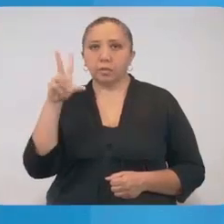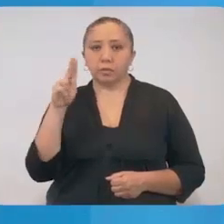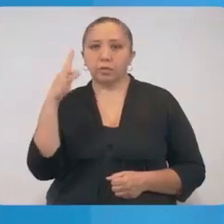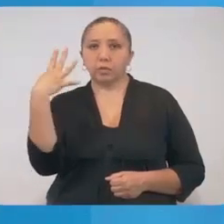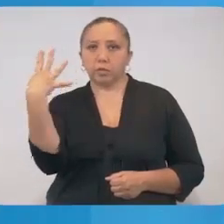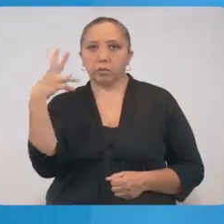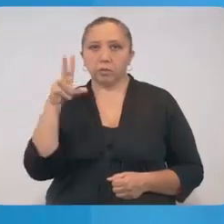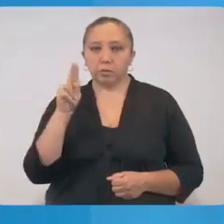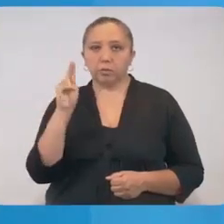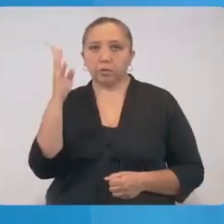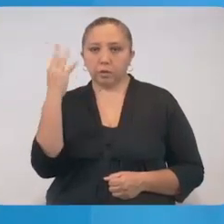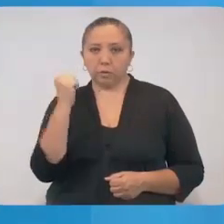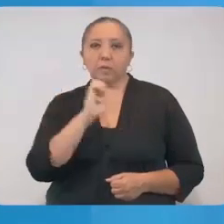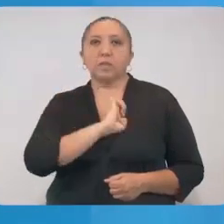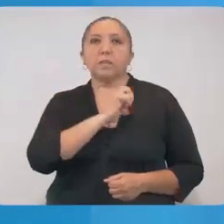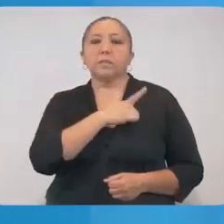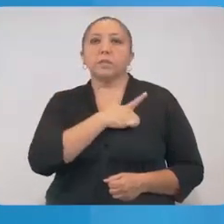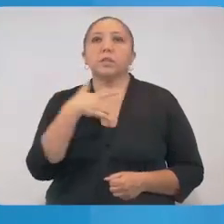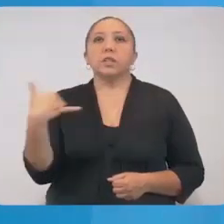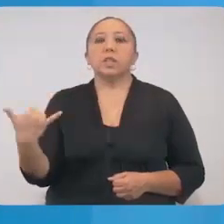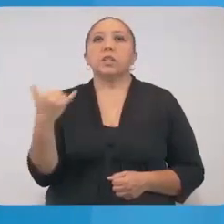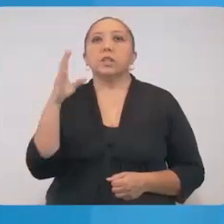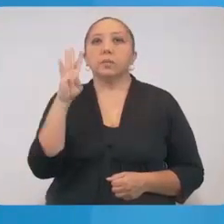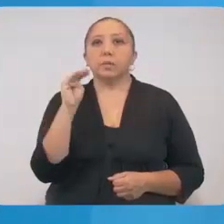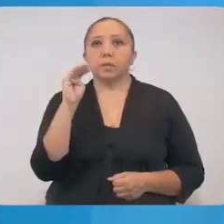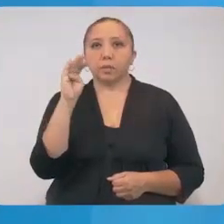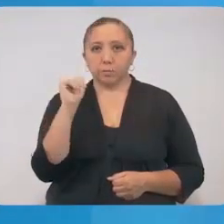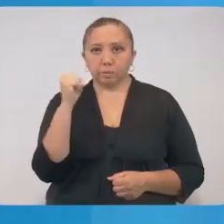9992-008489 en español y